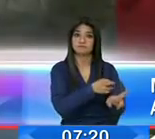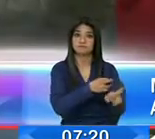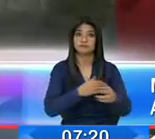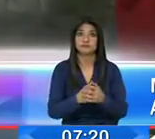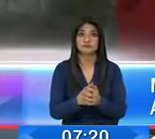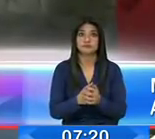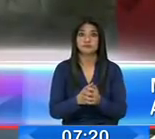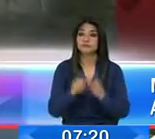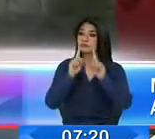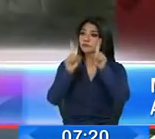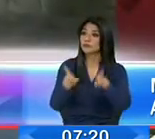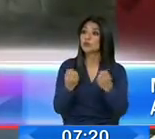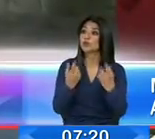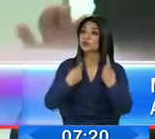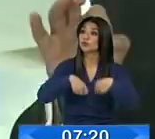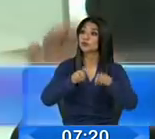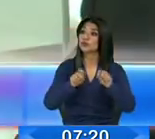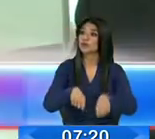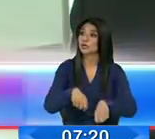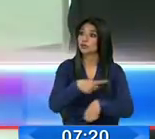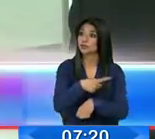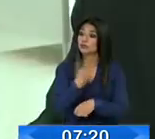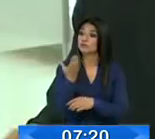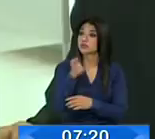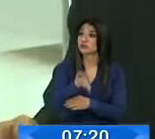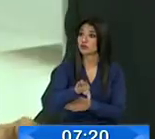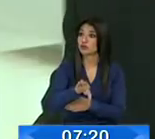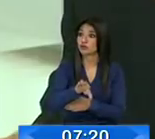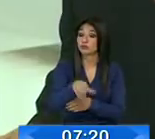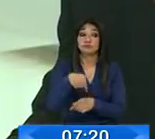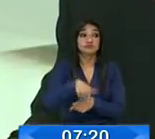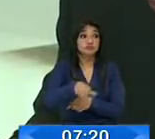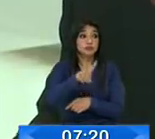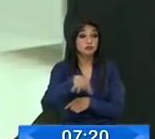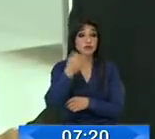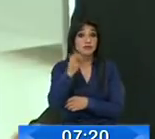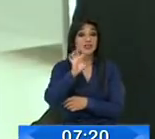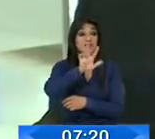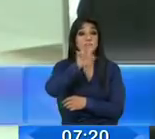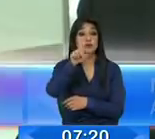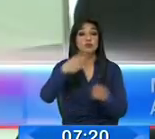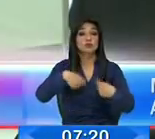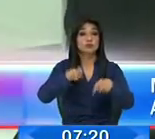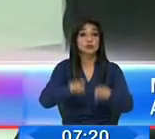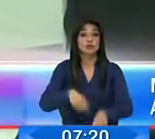contratos de inversión hay en concreto? En lo que va del año tengo 31 contratos de inversión,